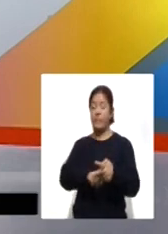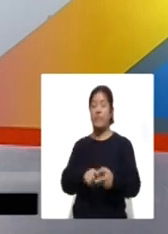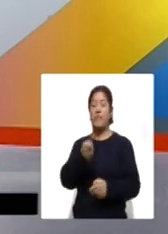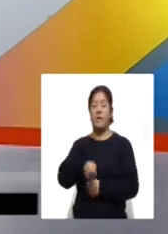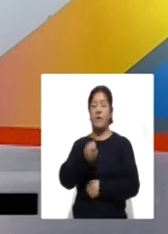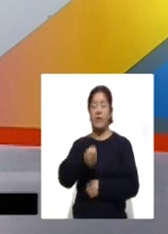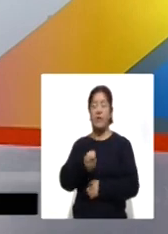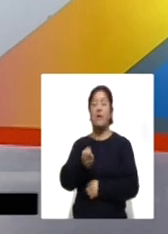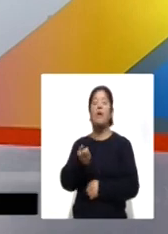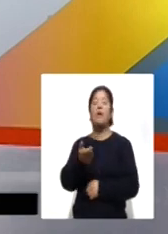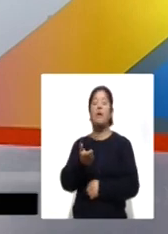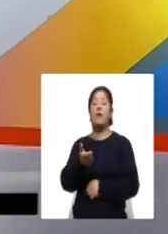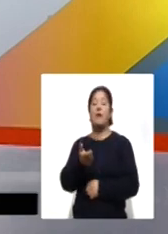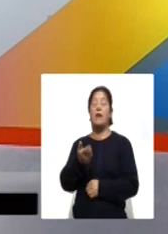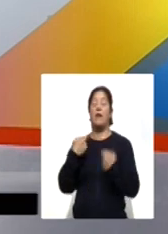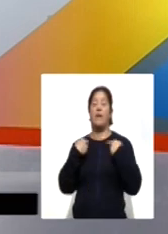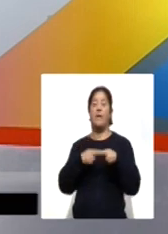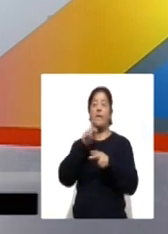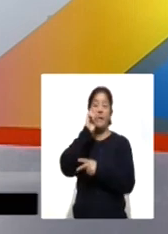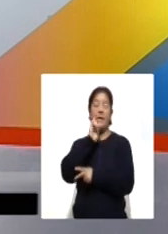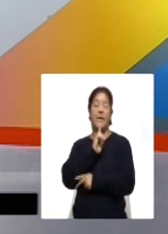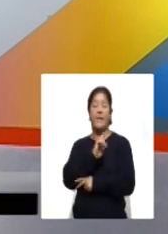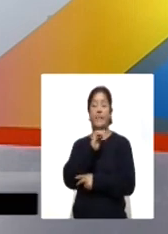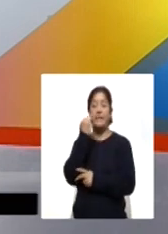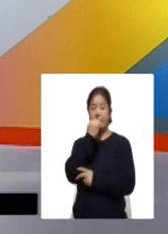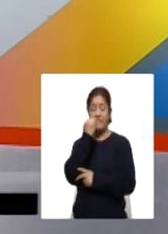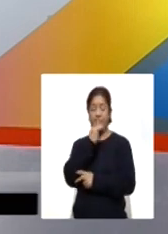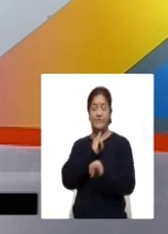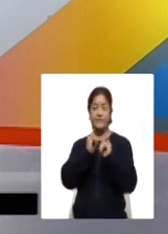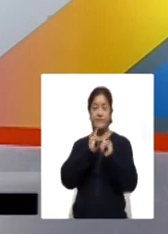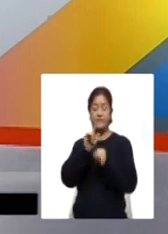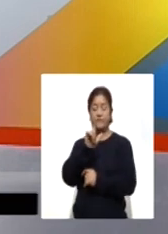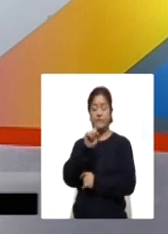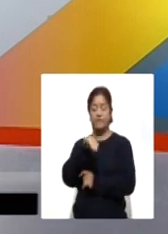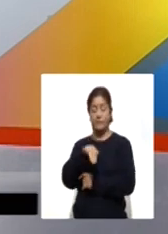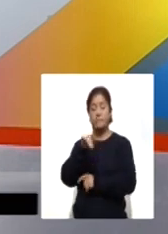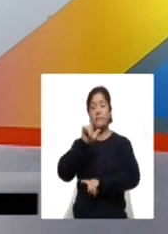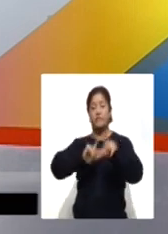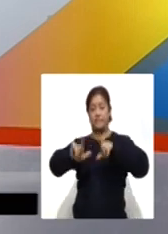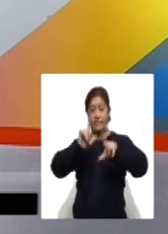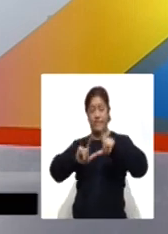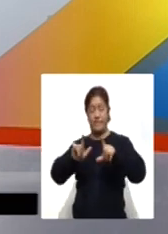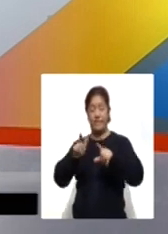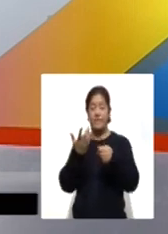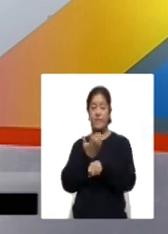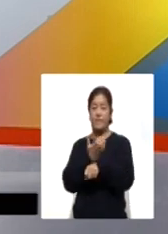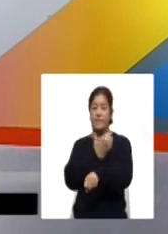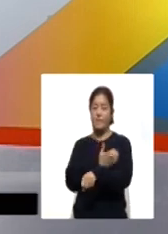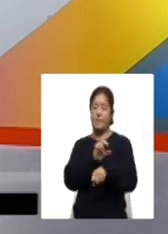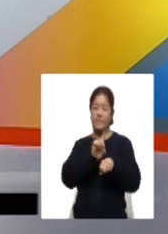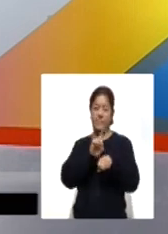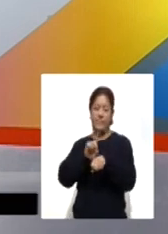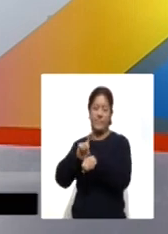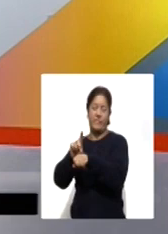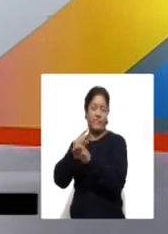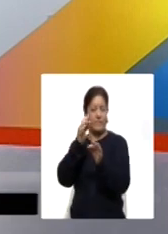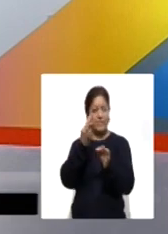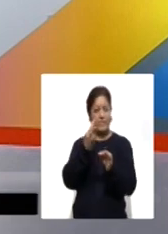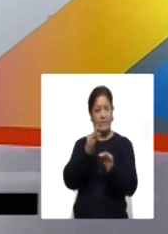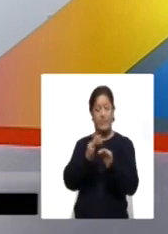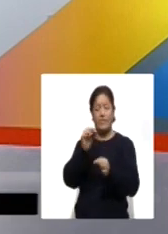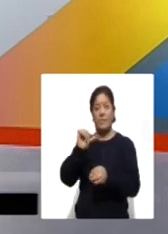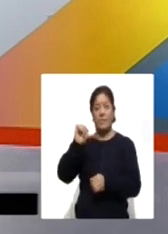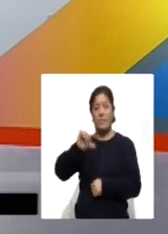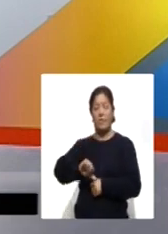saludamos antes a la maestra Miroslava Amador, intérprete en lengua de señas mexicano, que estará con nosotros como todos los días puntual en